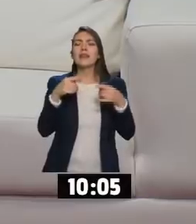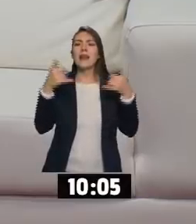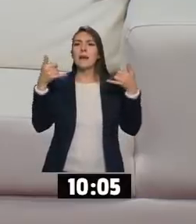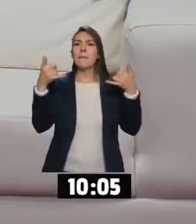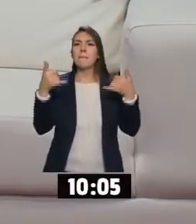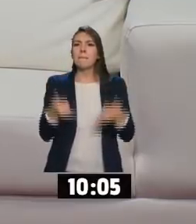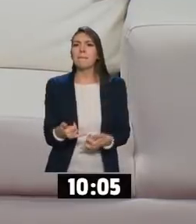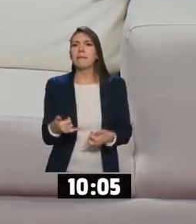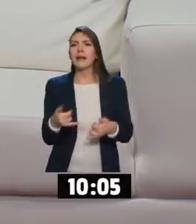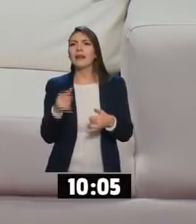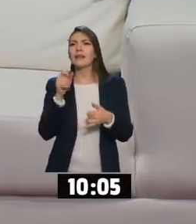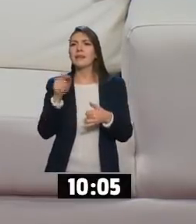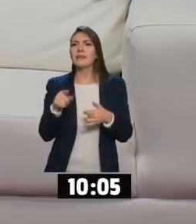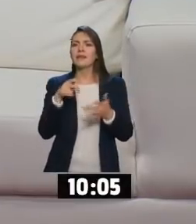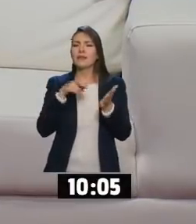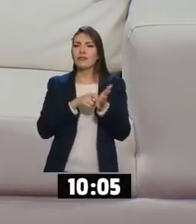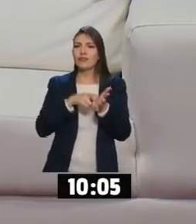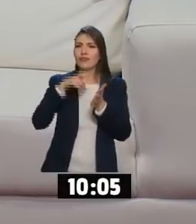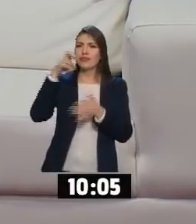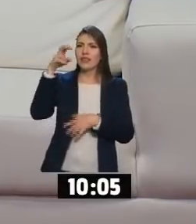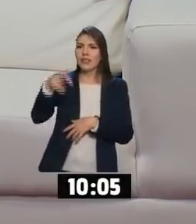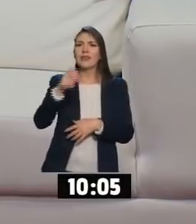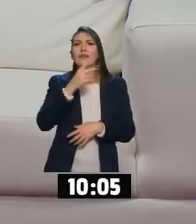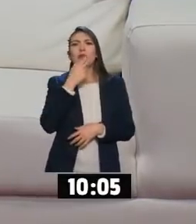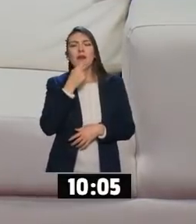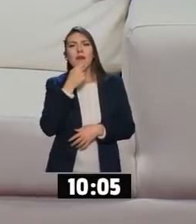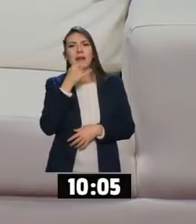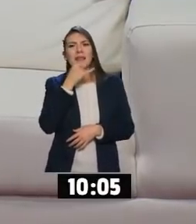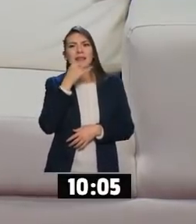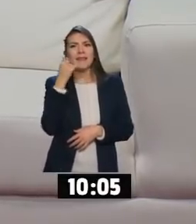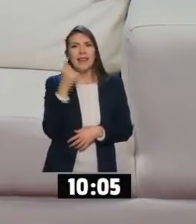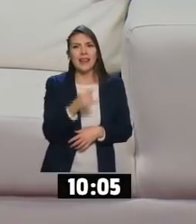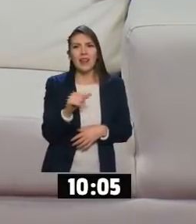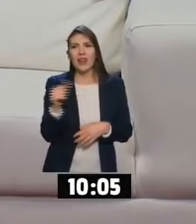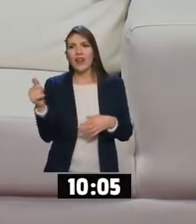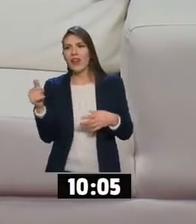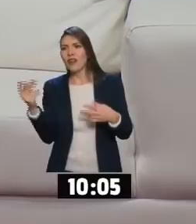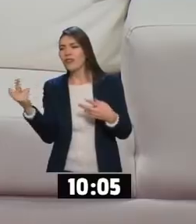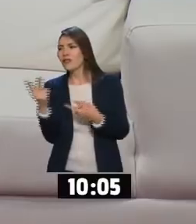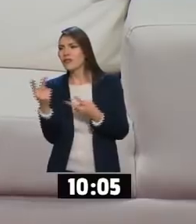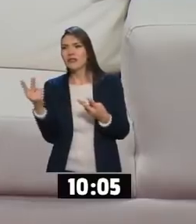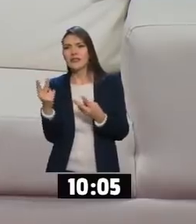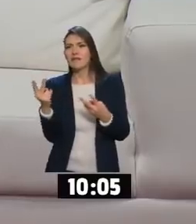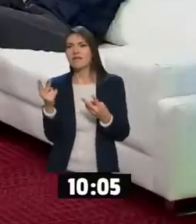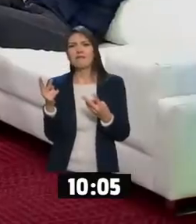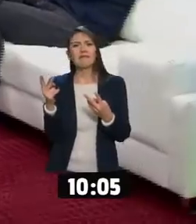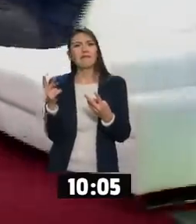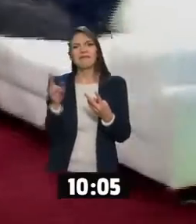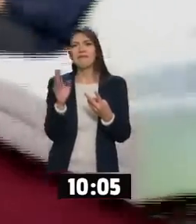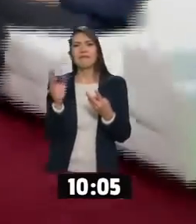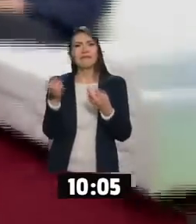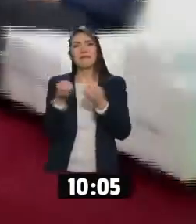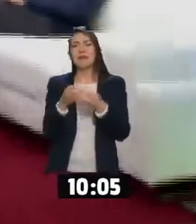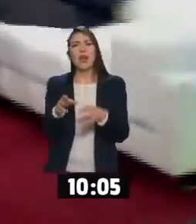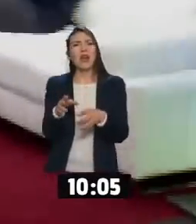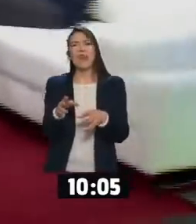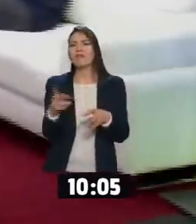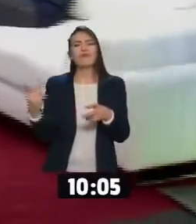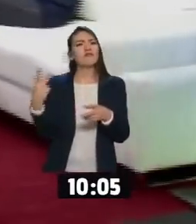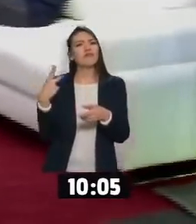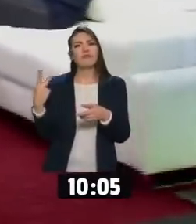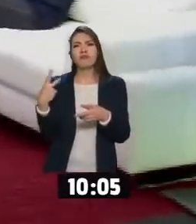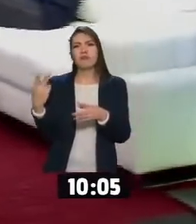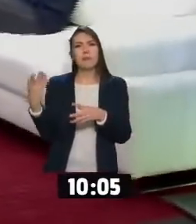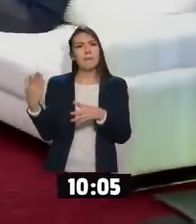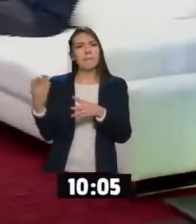que tanto el italiano como el catarí se quedaron con el oro los dos. Decidieron ya no arriesgar su oro, abrazarse como hermanos